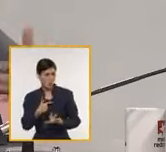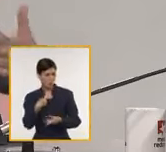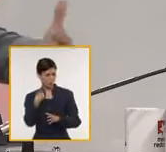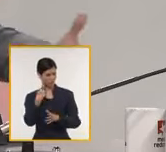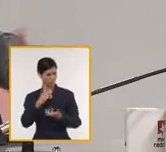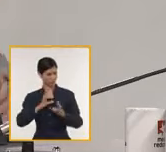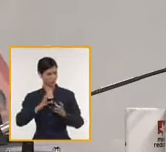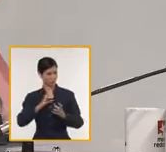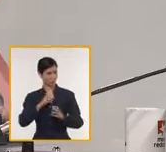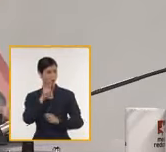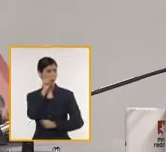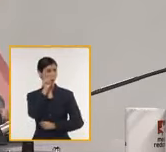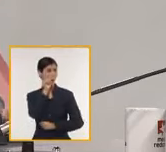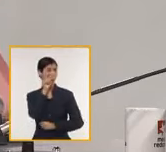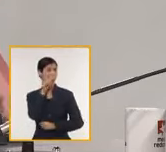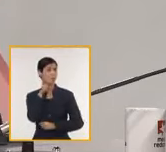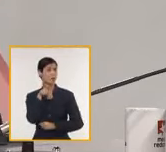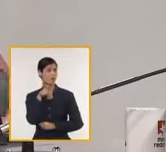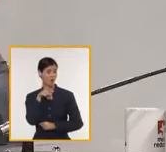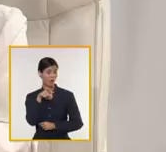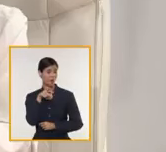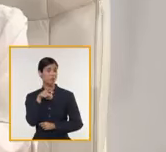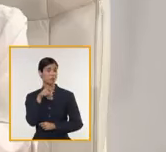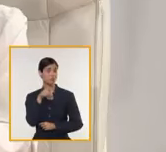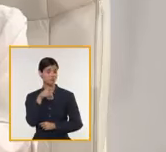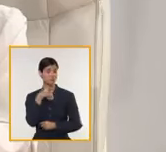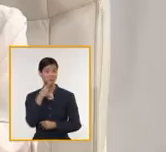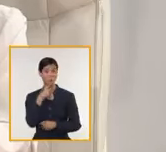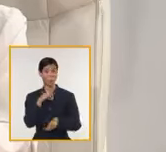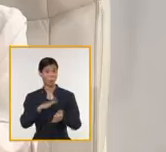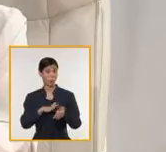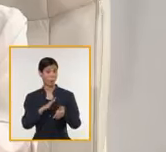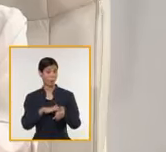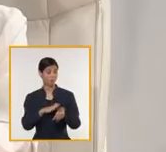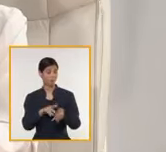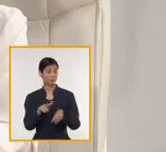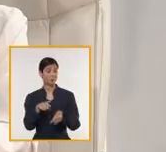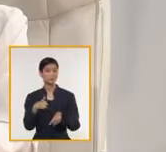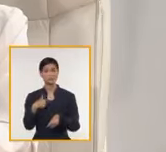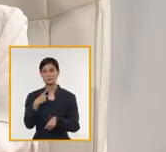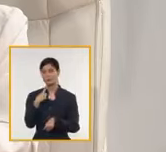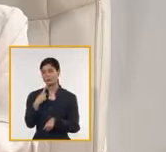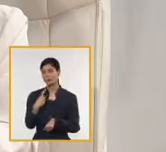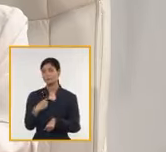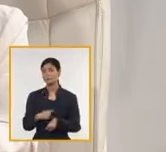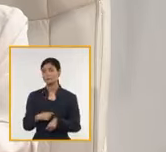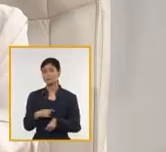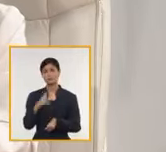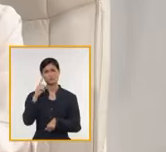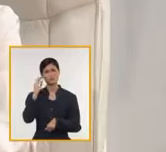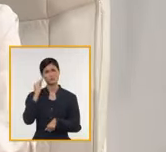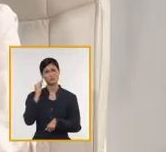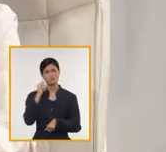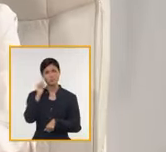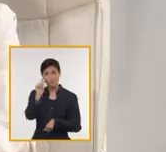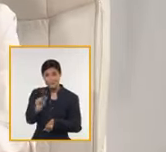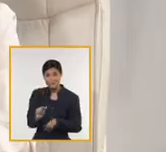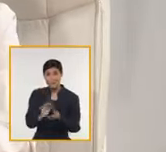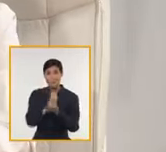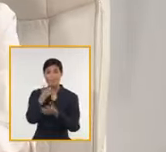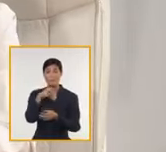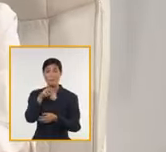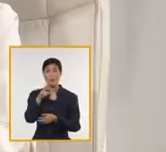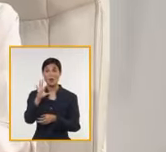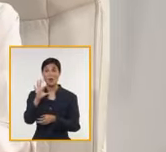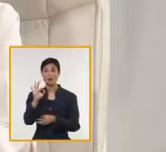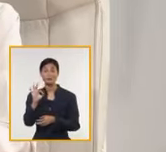muchos acusan de estar detrás de todo esto, ¿no? Yo creo que sí, que está detrás de todo esto, pero no olvidemos los egos de Donald